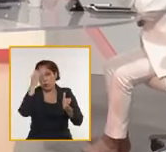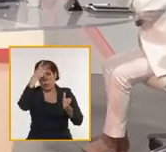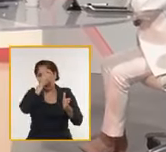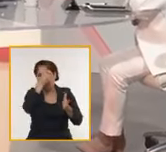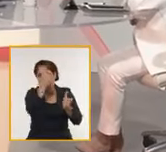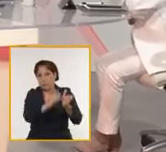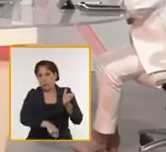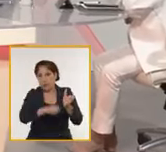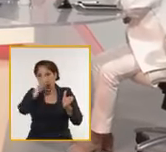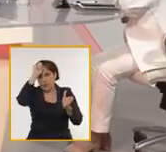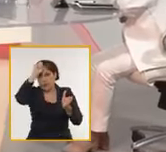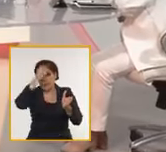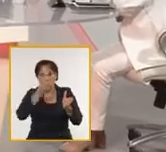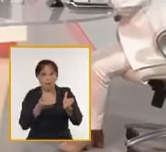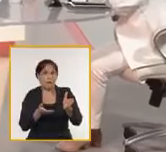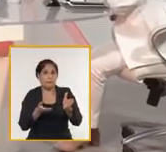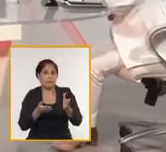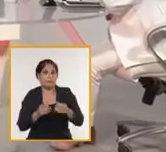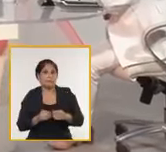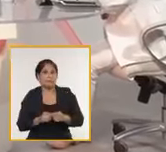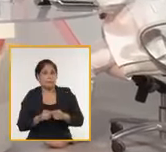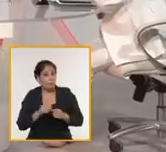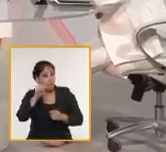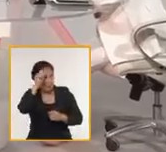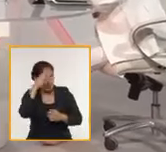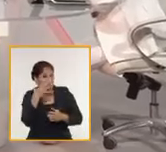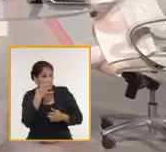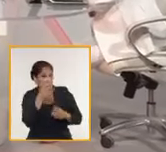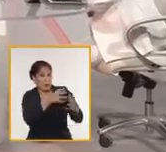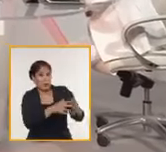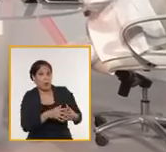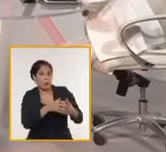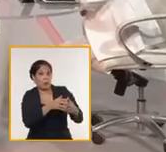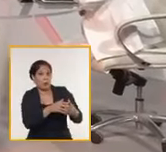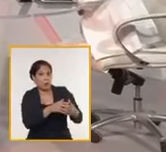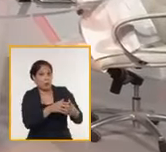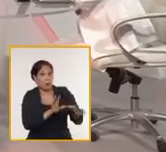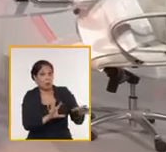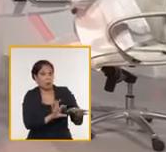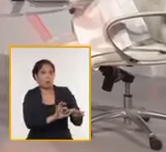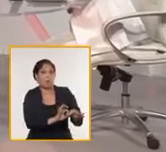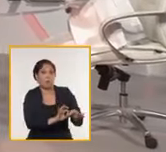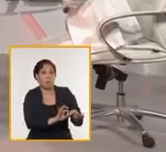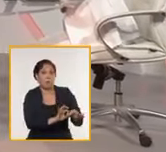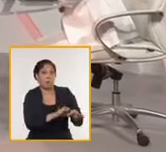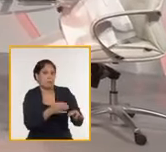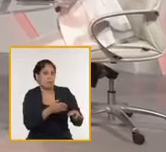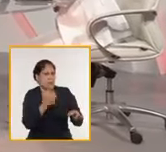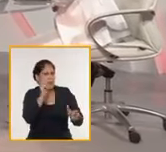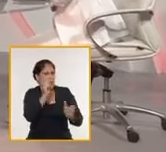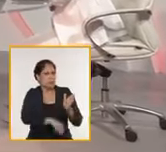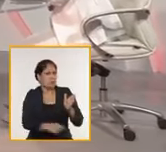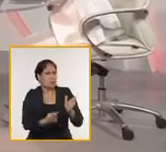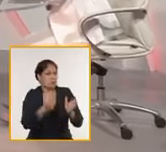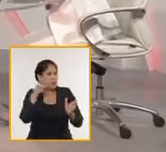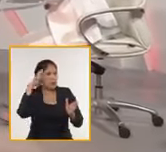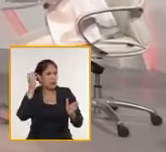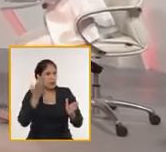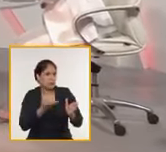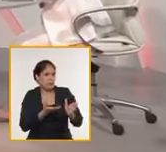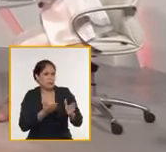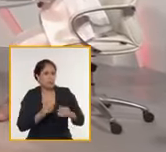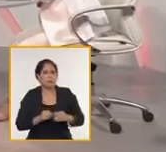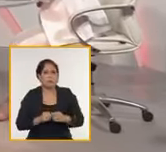Que la India es uno de los aliados más importantes que tiene Estados Unidos en esa región. Sobre todo ya no sé qué decir. A lo que aspiraba. A lo